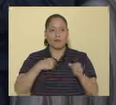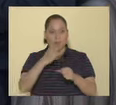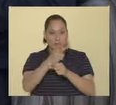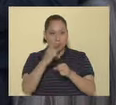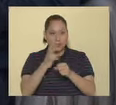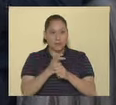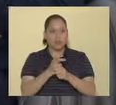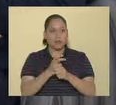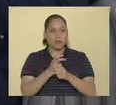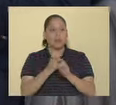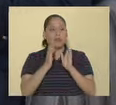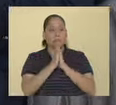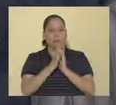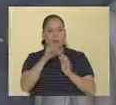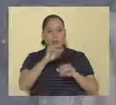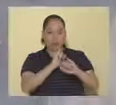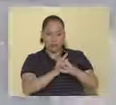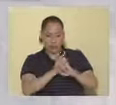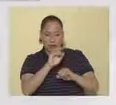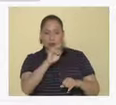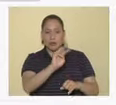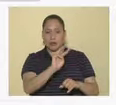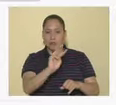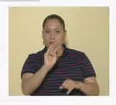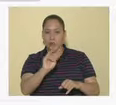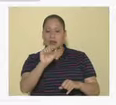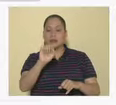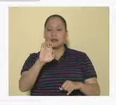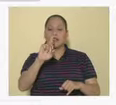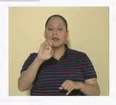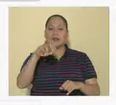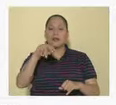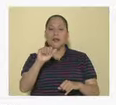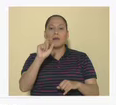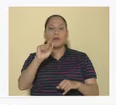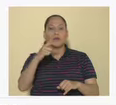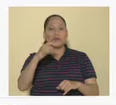invito a que vayan a la página